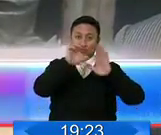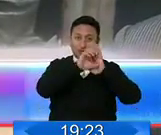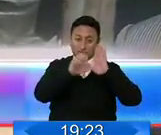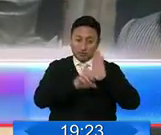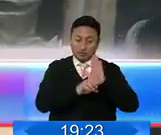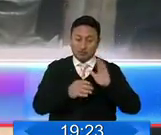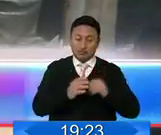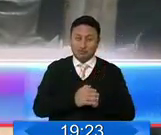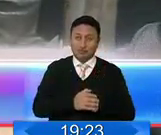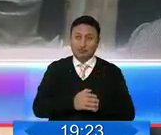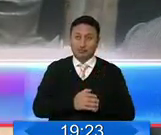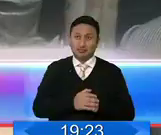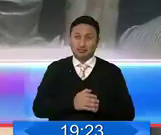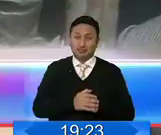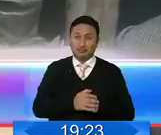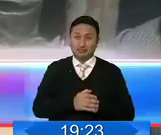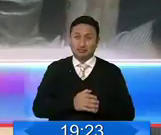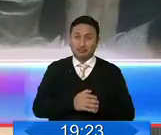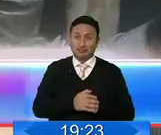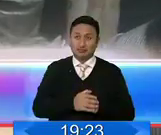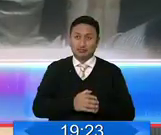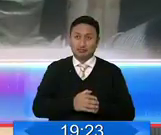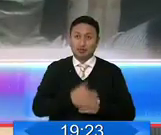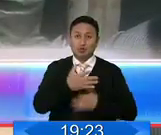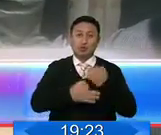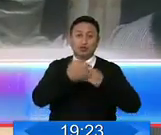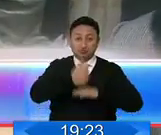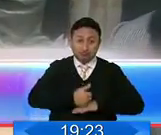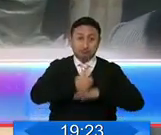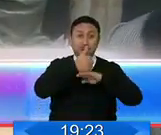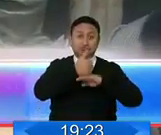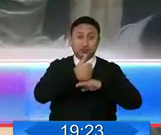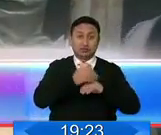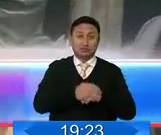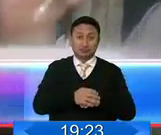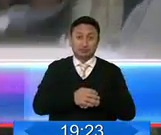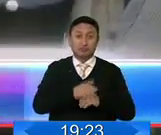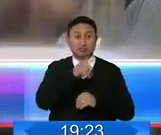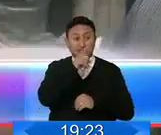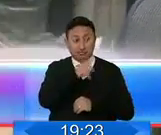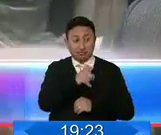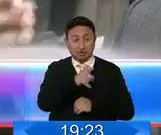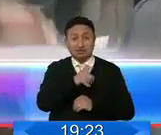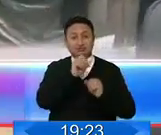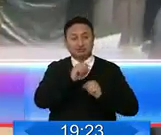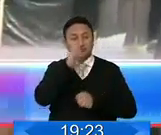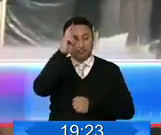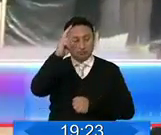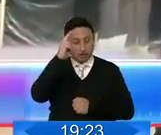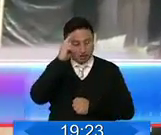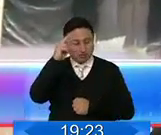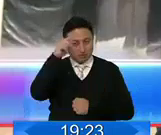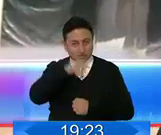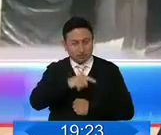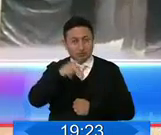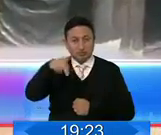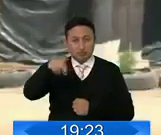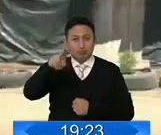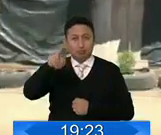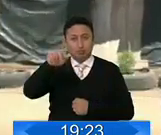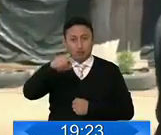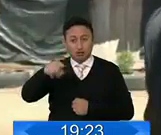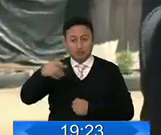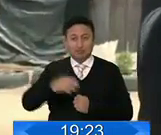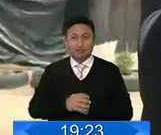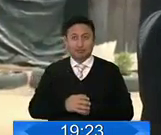constitucional máximo organismo de justicia al país entonces ahí en donde vieron la razón ciento por ciento haciendo fuga que ya no